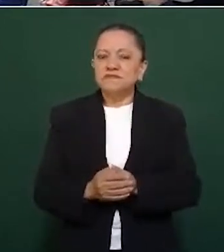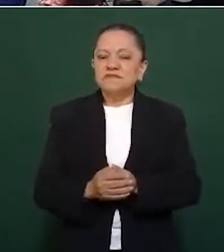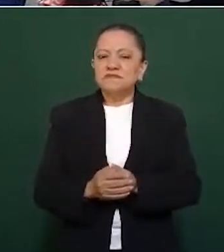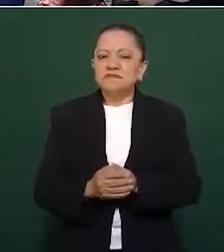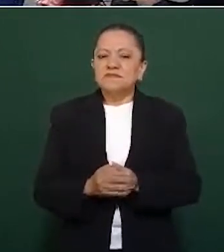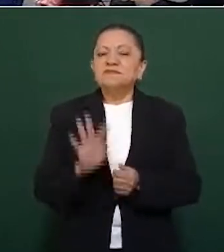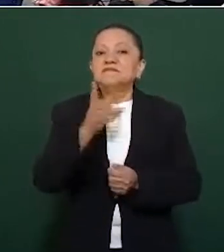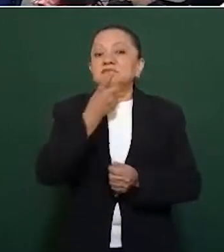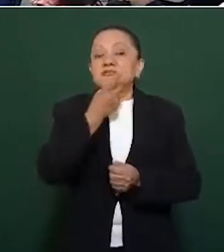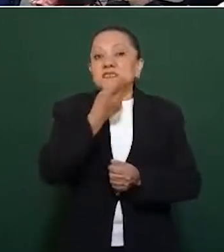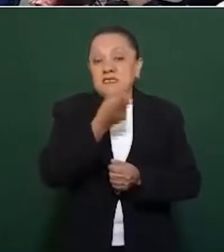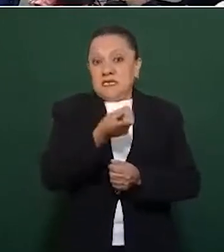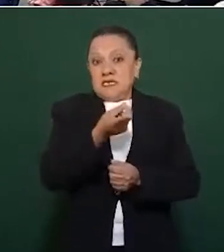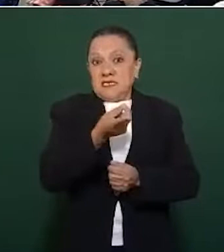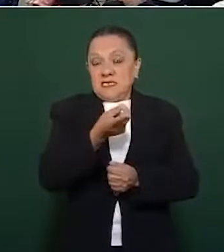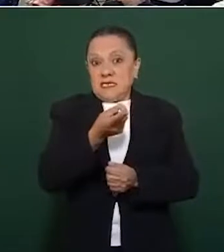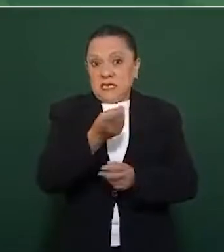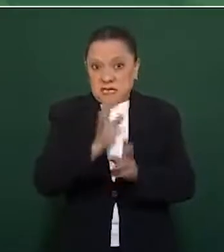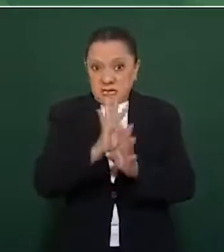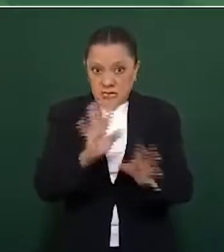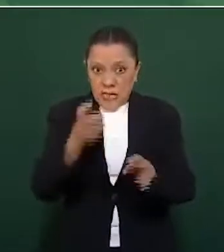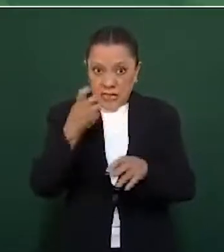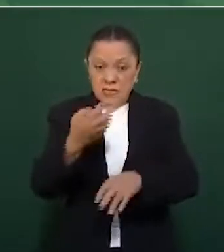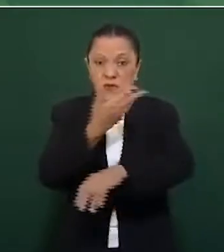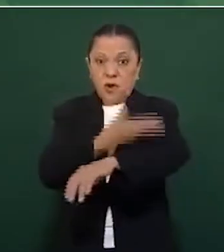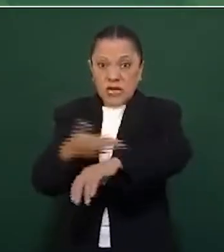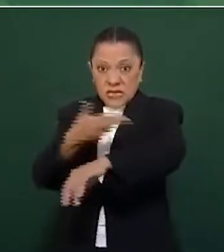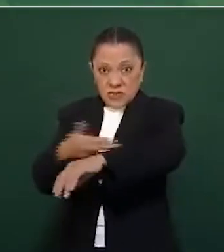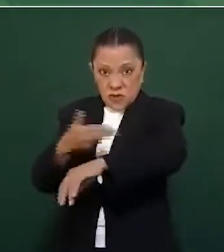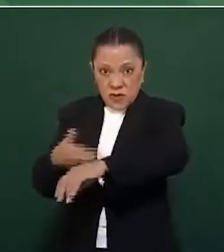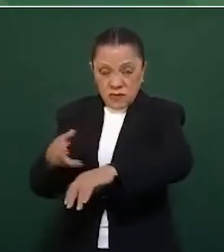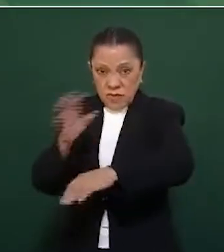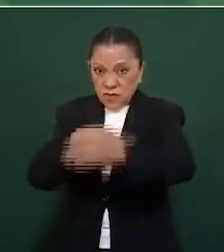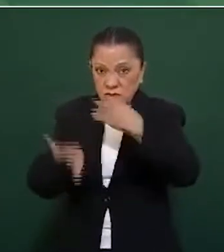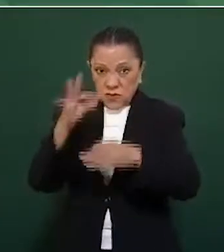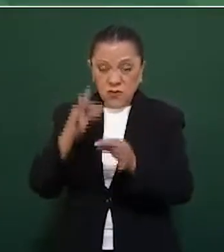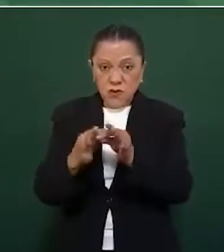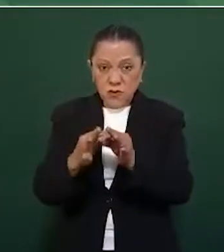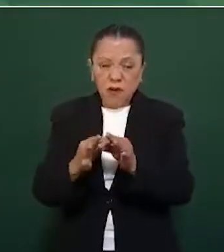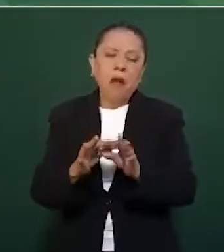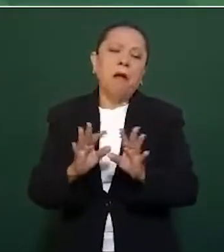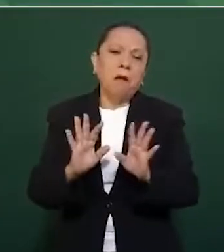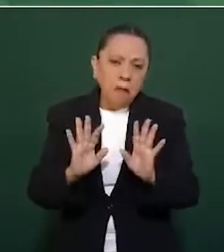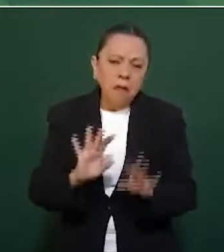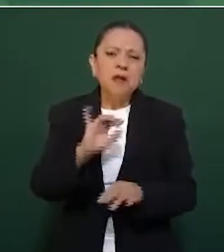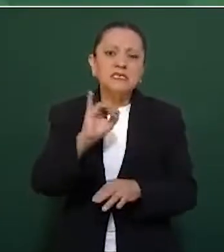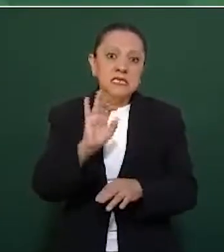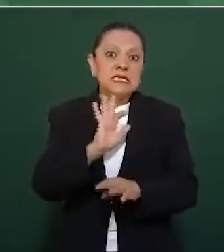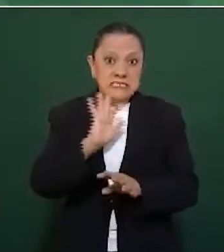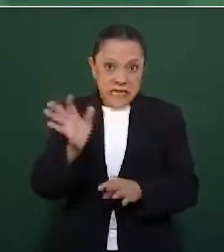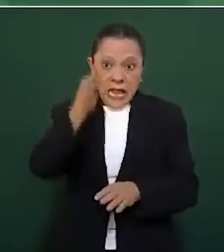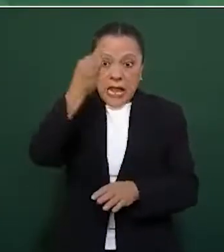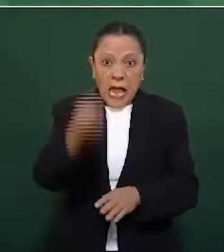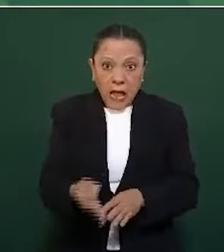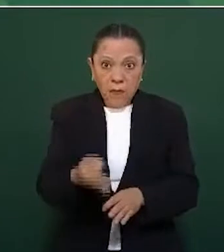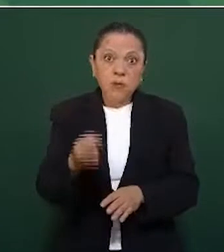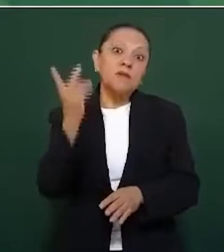va a resolverse una vez que se apruebe.